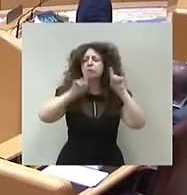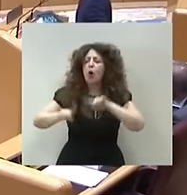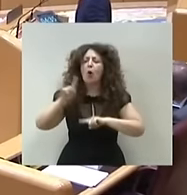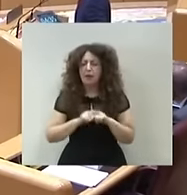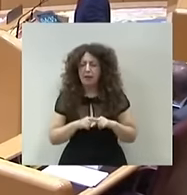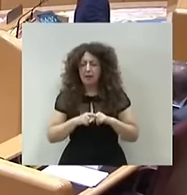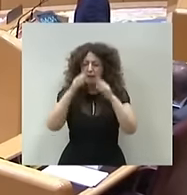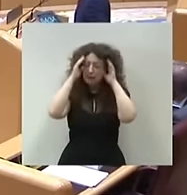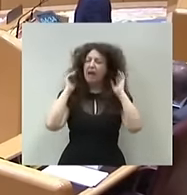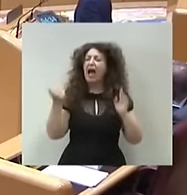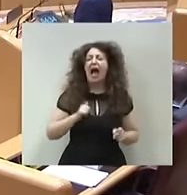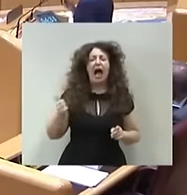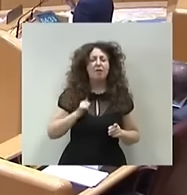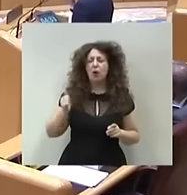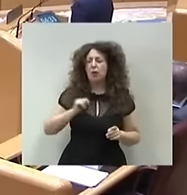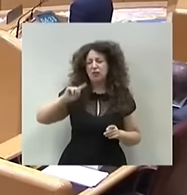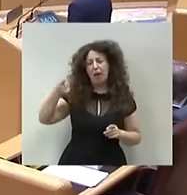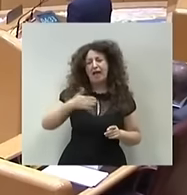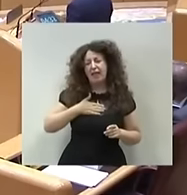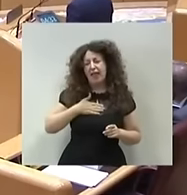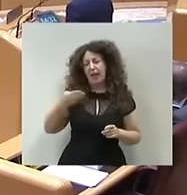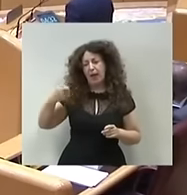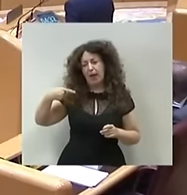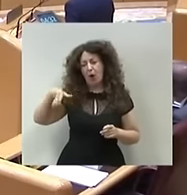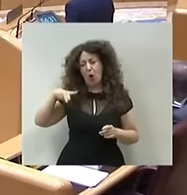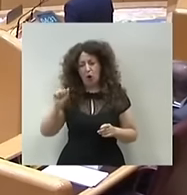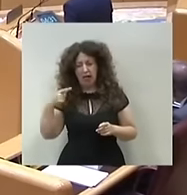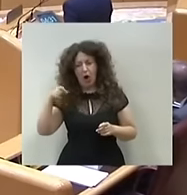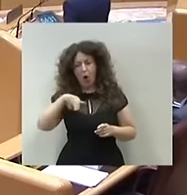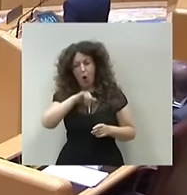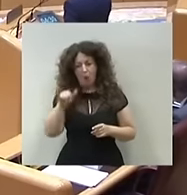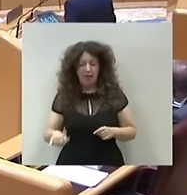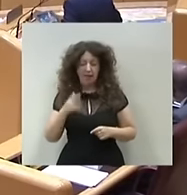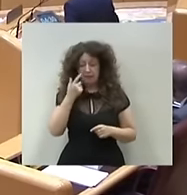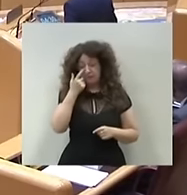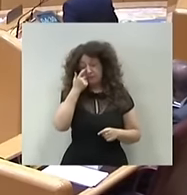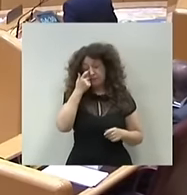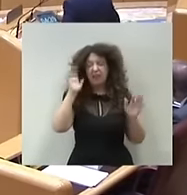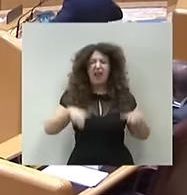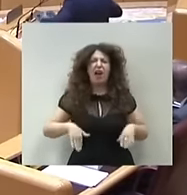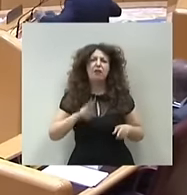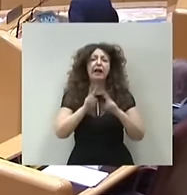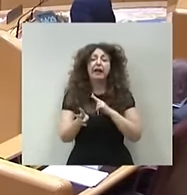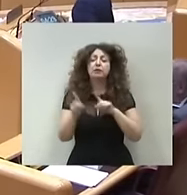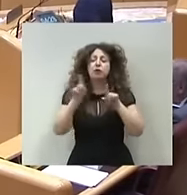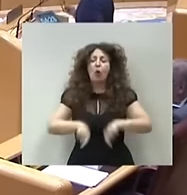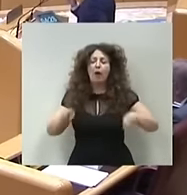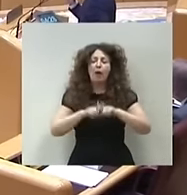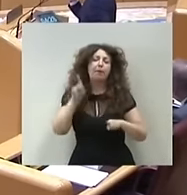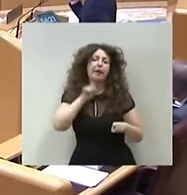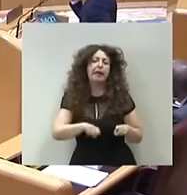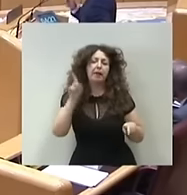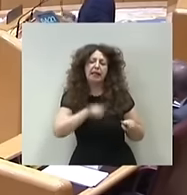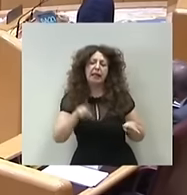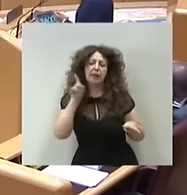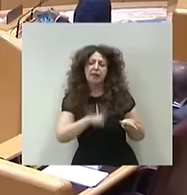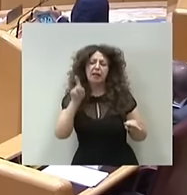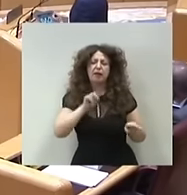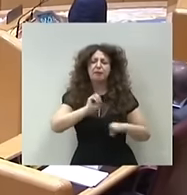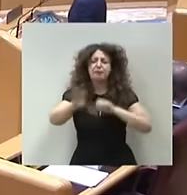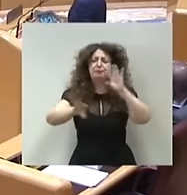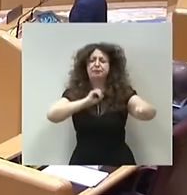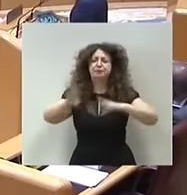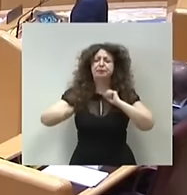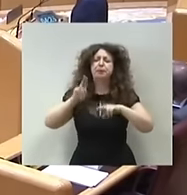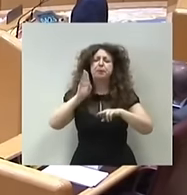y es uno de los grandes aprovechamientos de la señora Begoña Gómez. ¿Y cuál es su respuesta? Pues que todo es un bulo, que todo es un fango. Oiga,